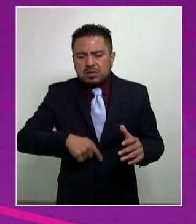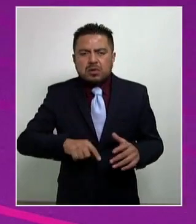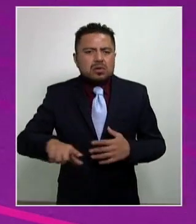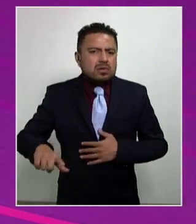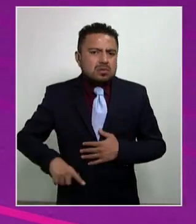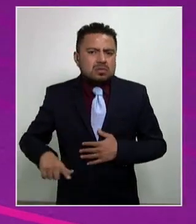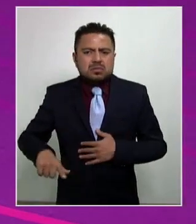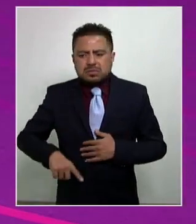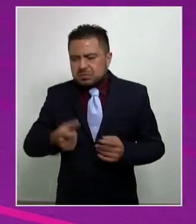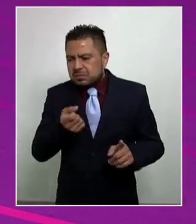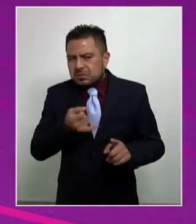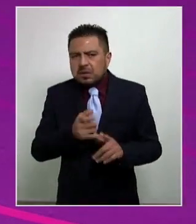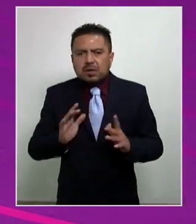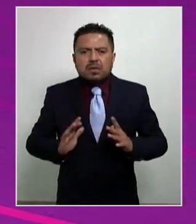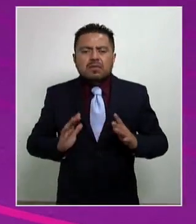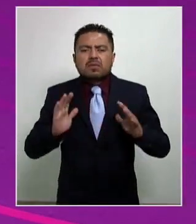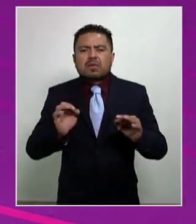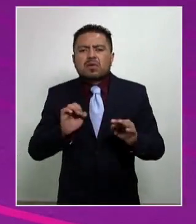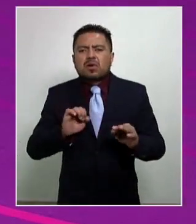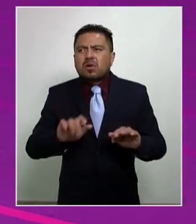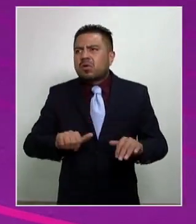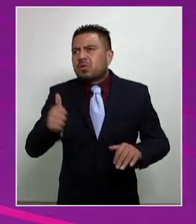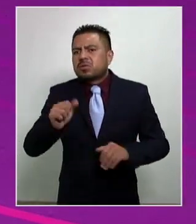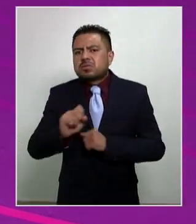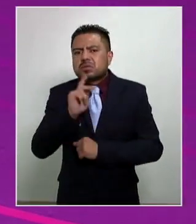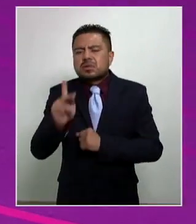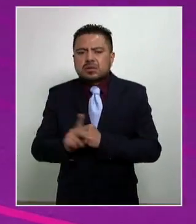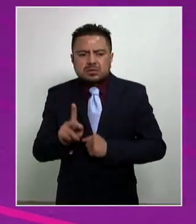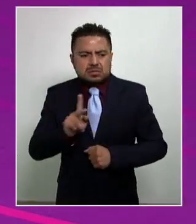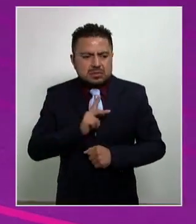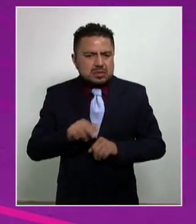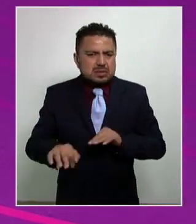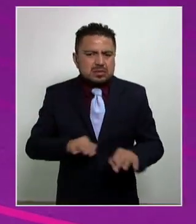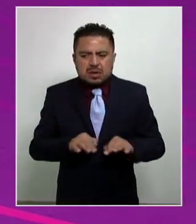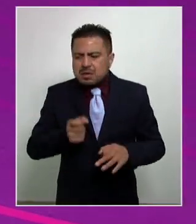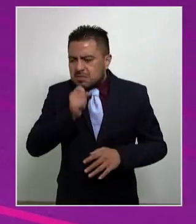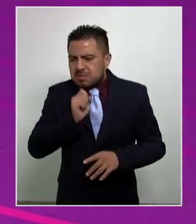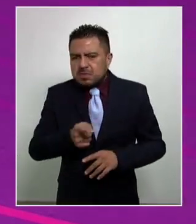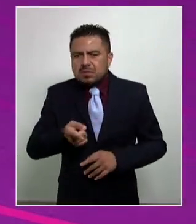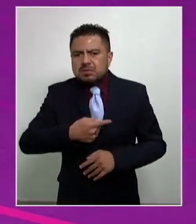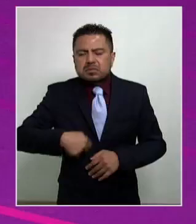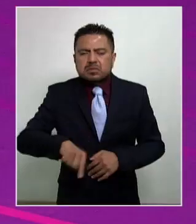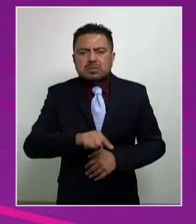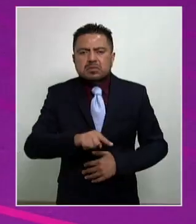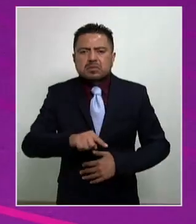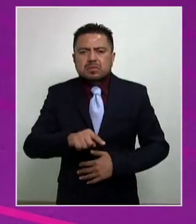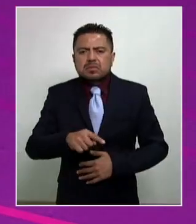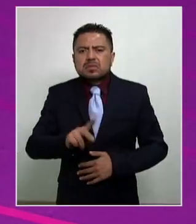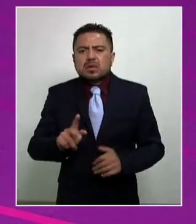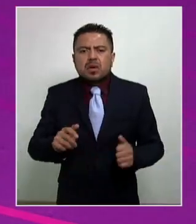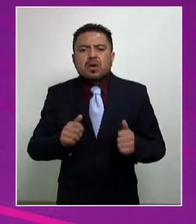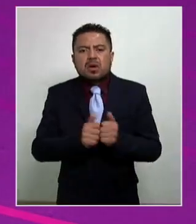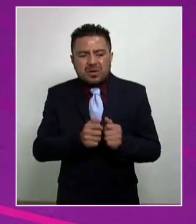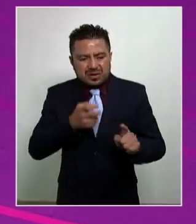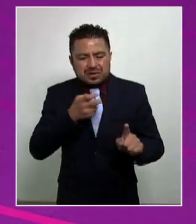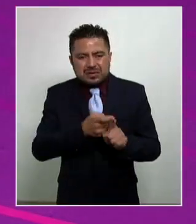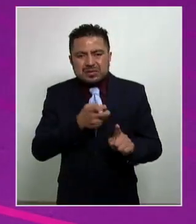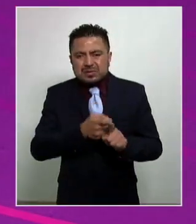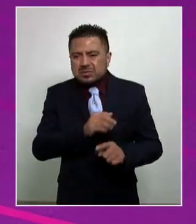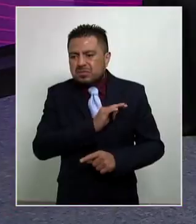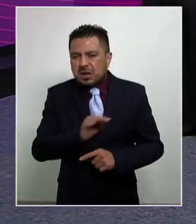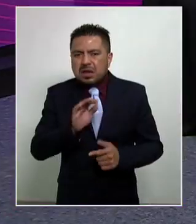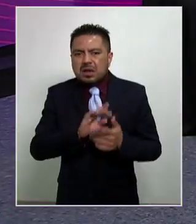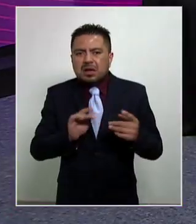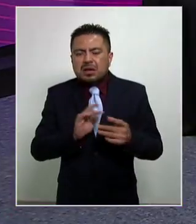gobierno aquí, de fundaciones exteriores, de nuestro trabajo nosotros mismos, pero con eso que podemos